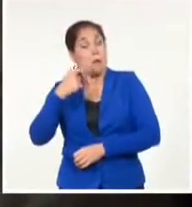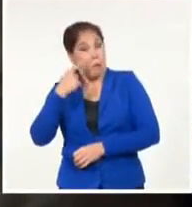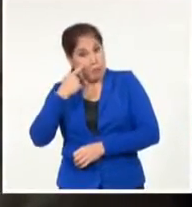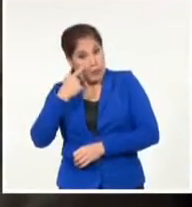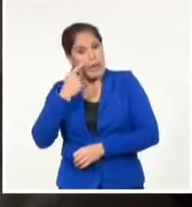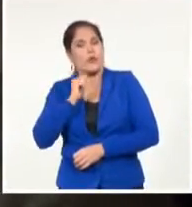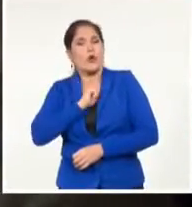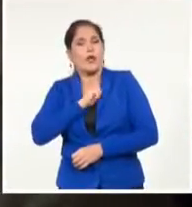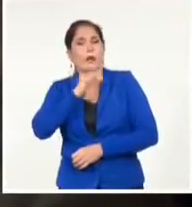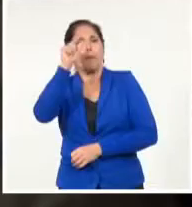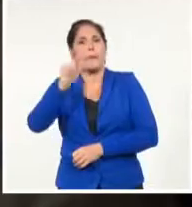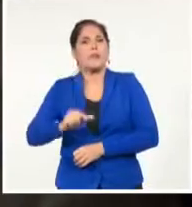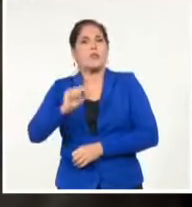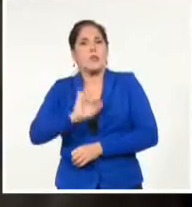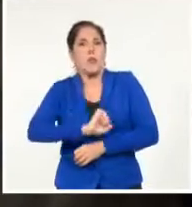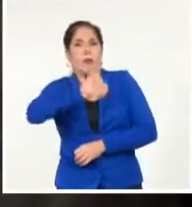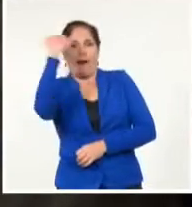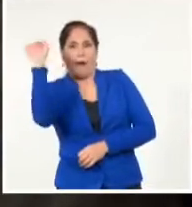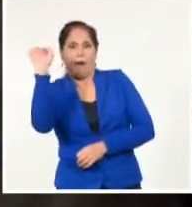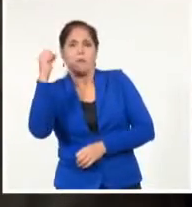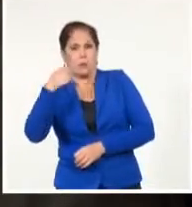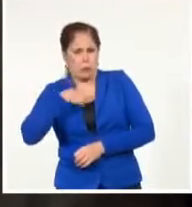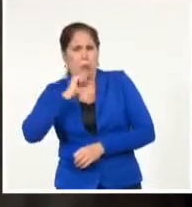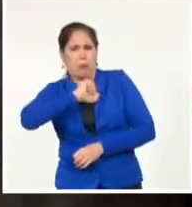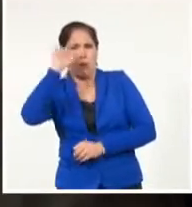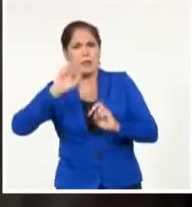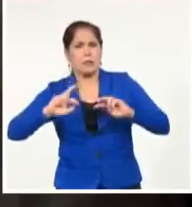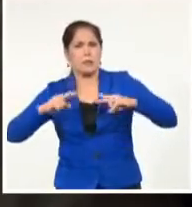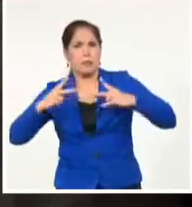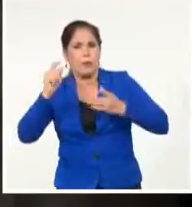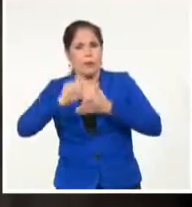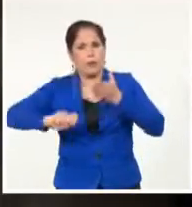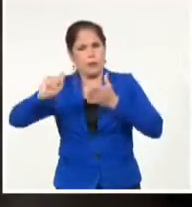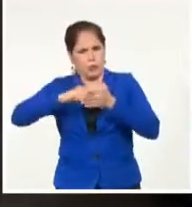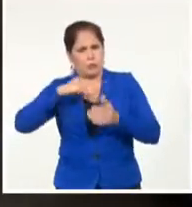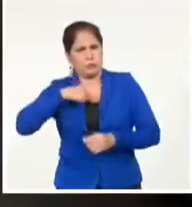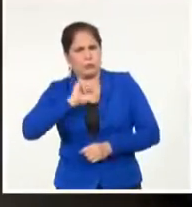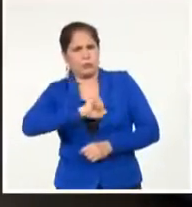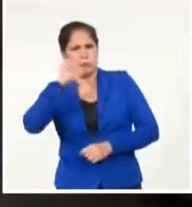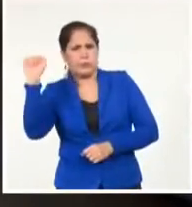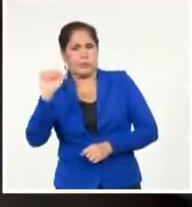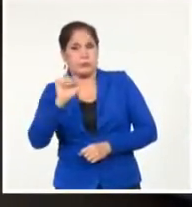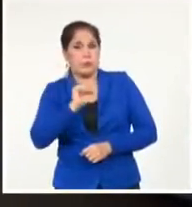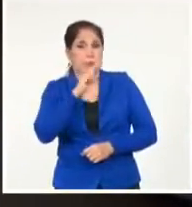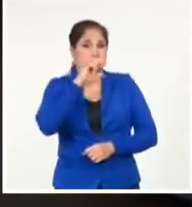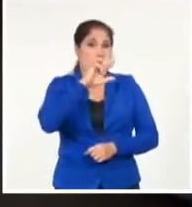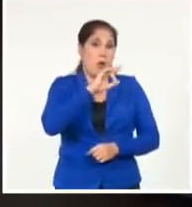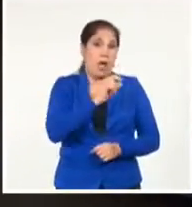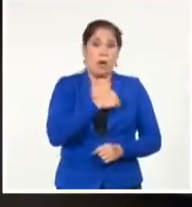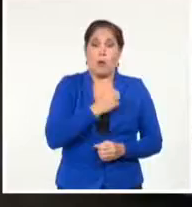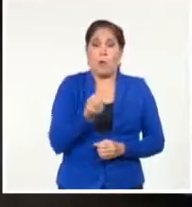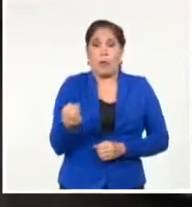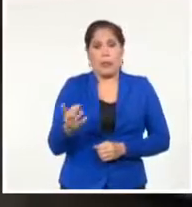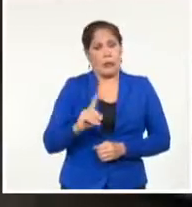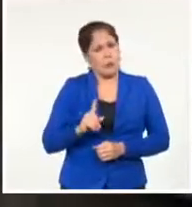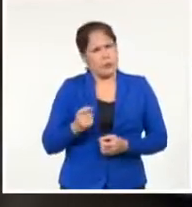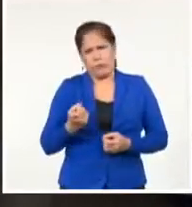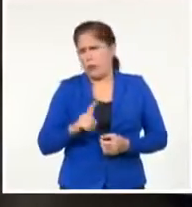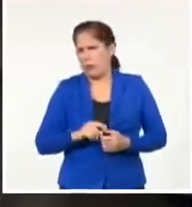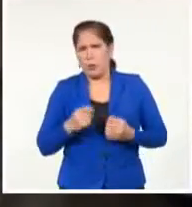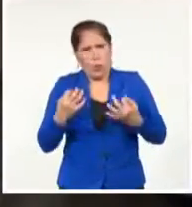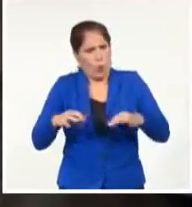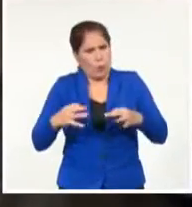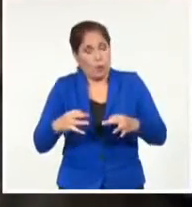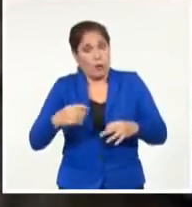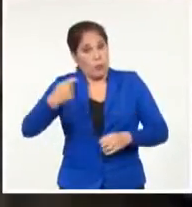el voto de los indecisos para ganar la segunda vuelta de las elecciones prevista para el 30 de octubre en Brasil. La